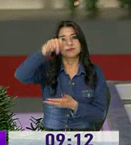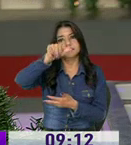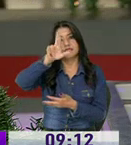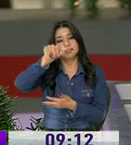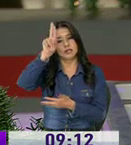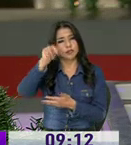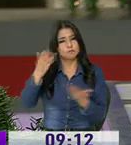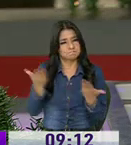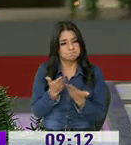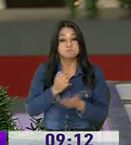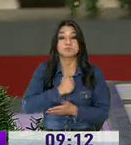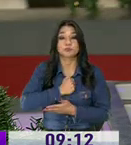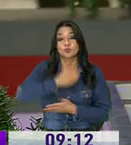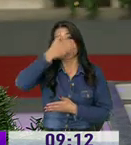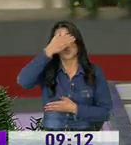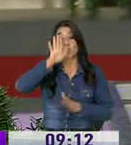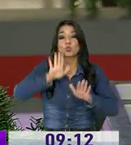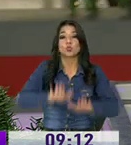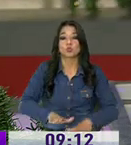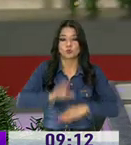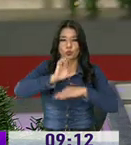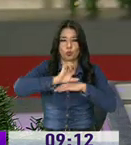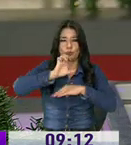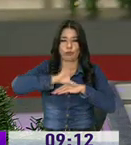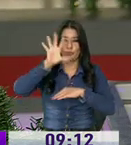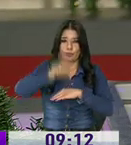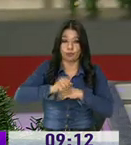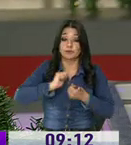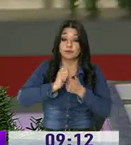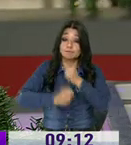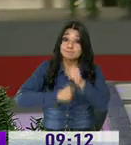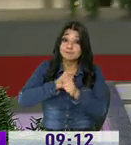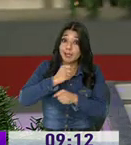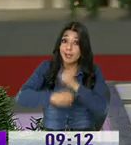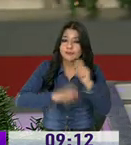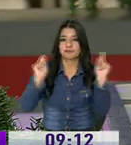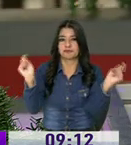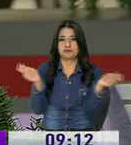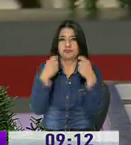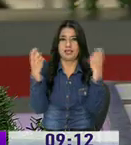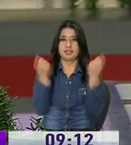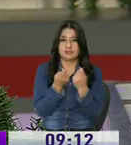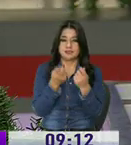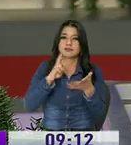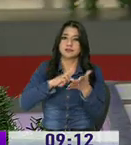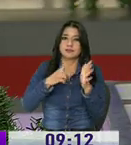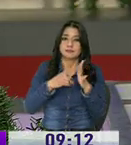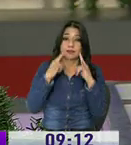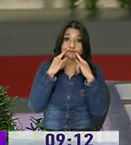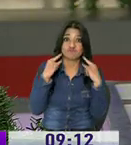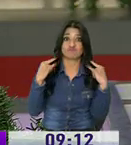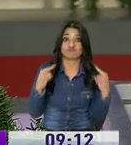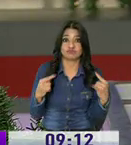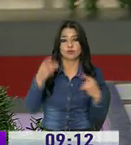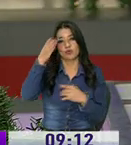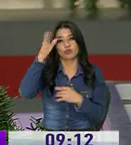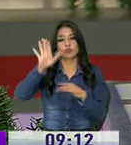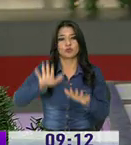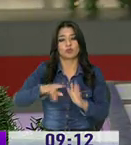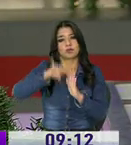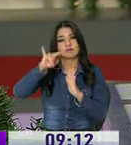Píllaro, considerada patrimonio intangible del Ecuador, que año al año celebra la dualidad de riqueza de nuestra cultura